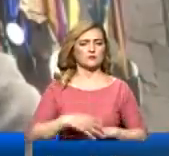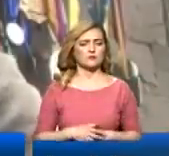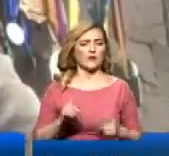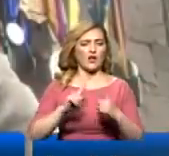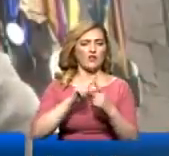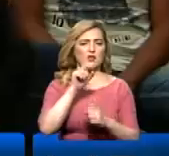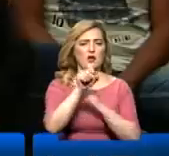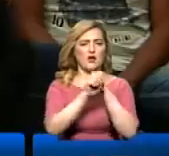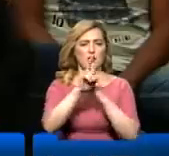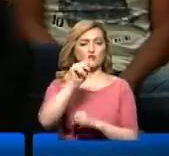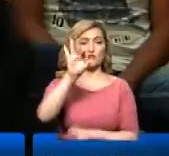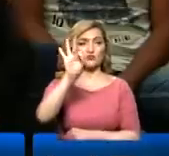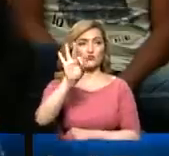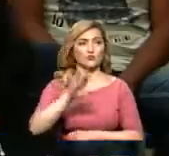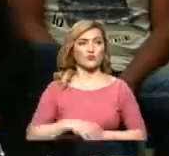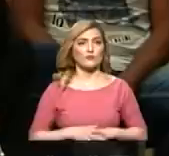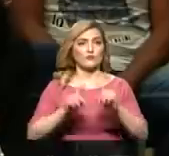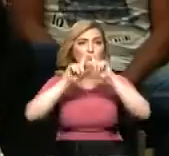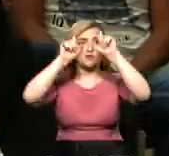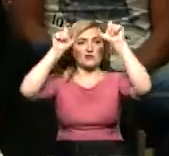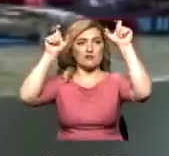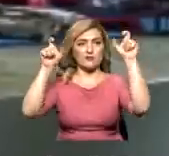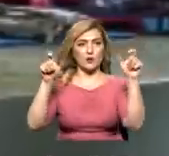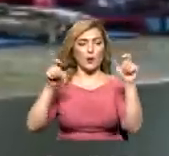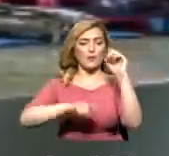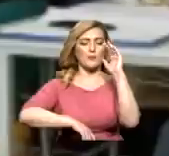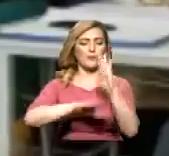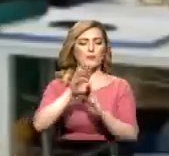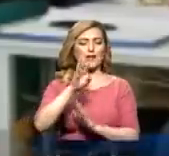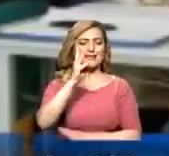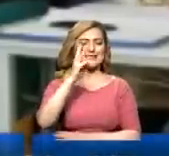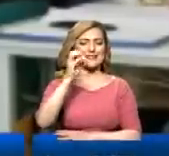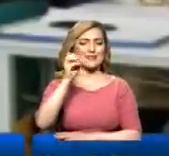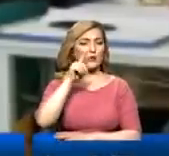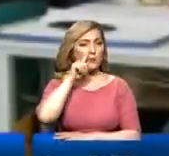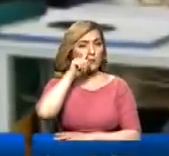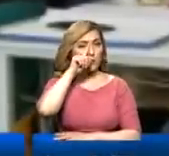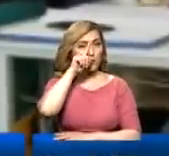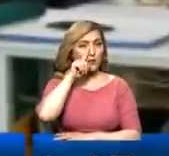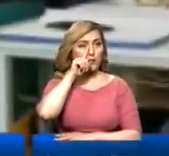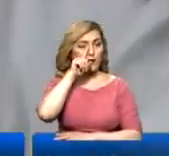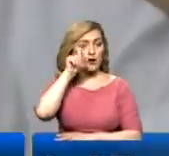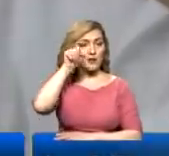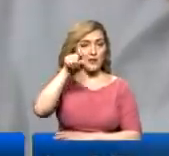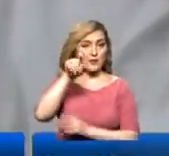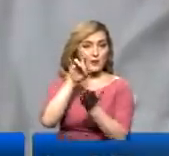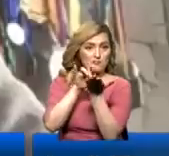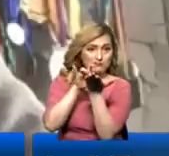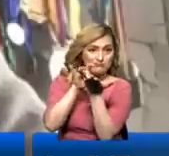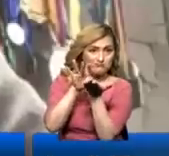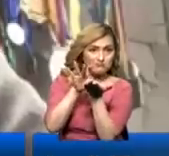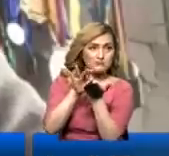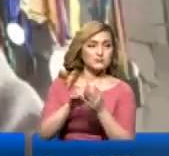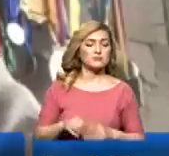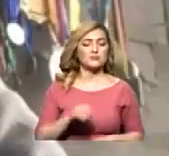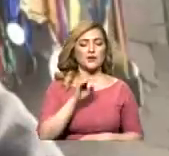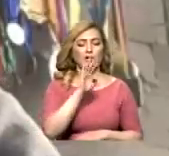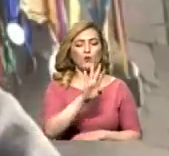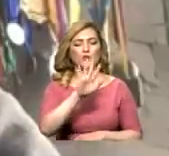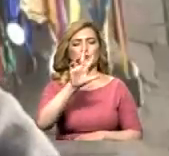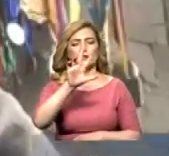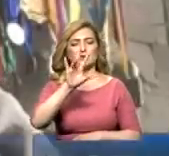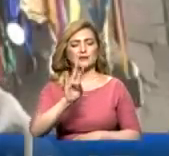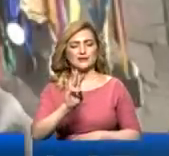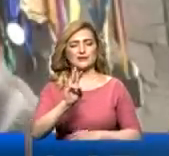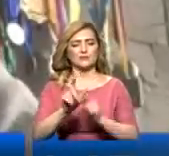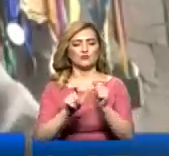año 2019. Es una empresa que tenía más de 600 empleados que ahora deberán ser liquidados. De 437